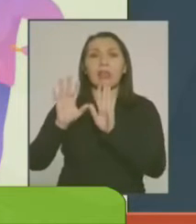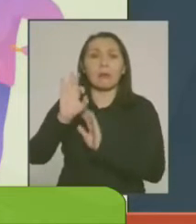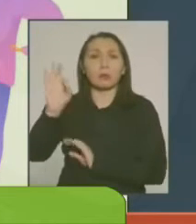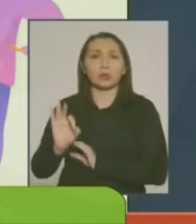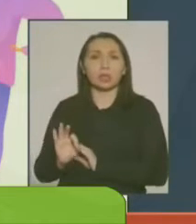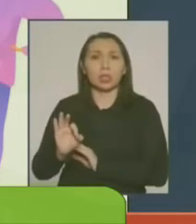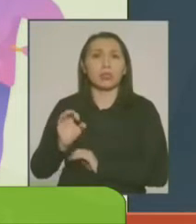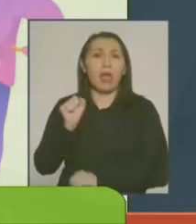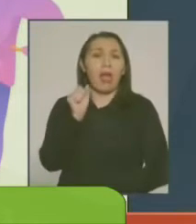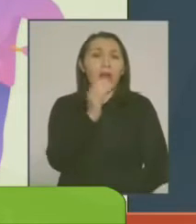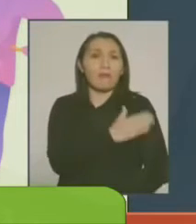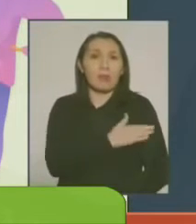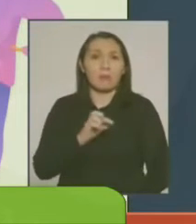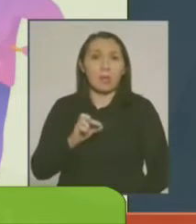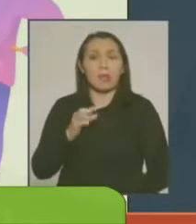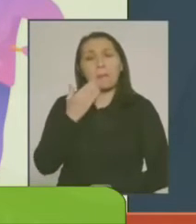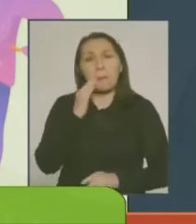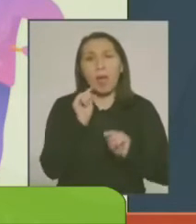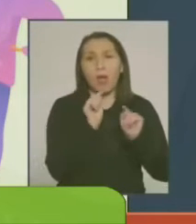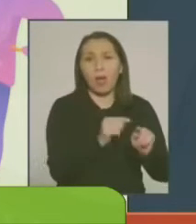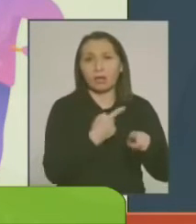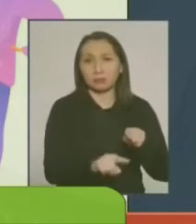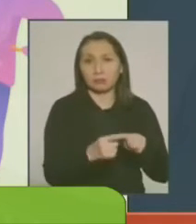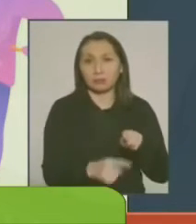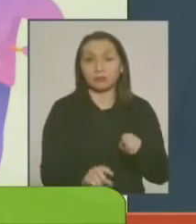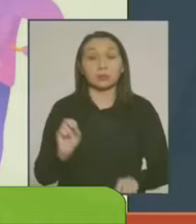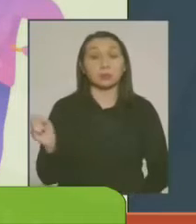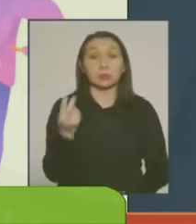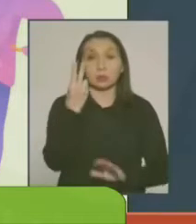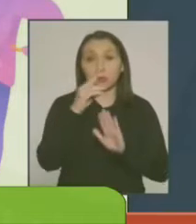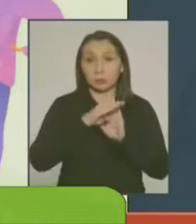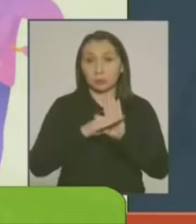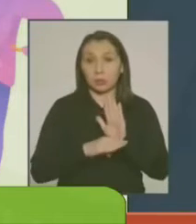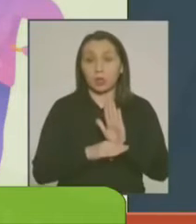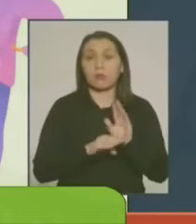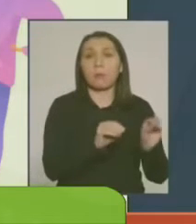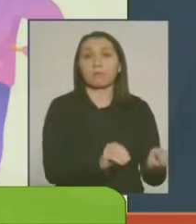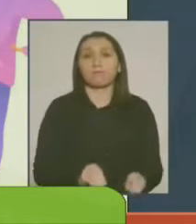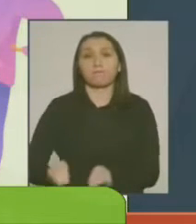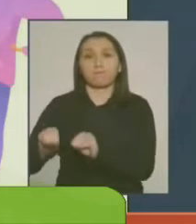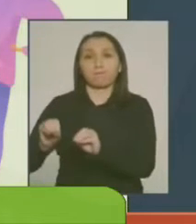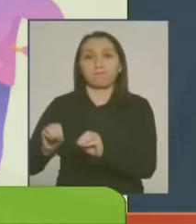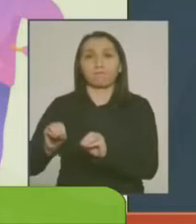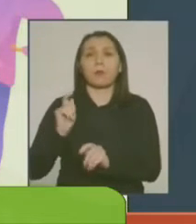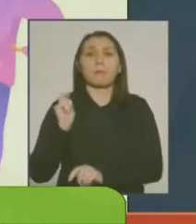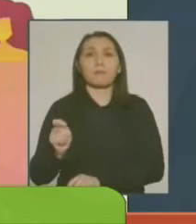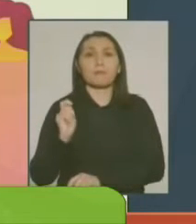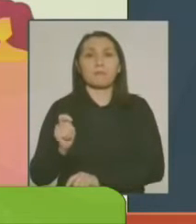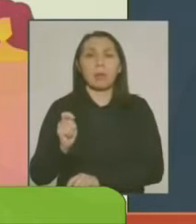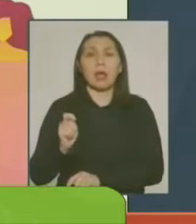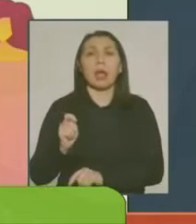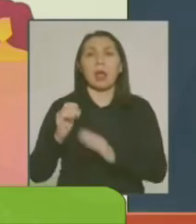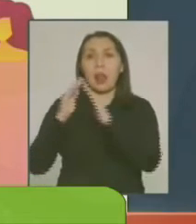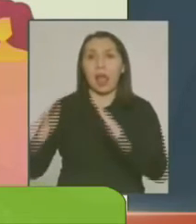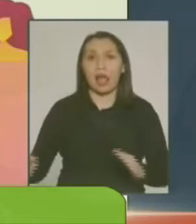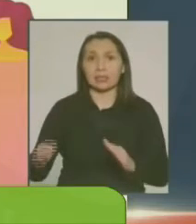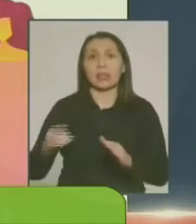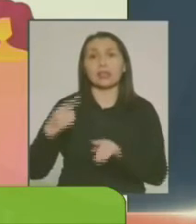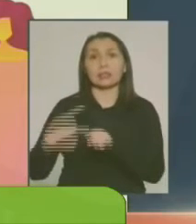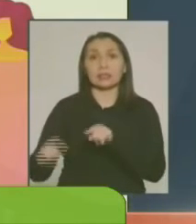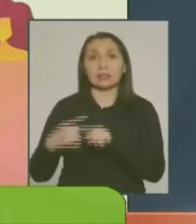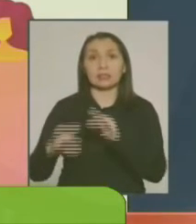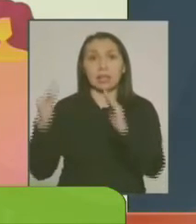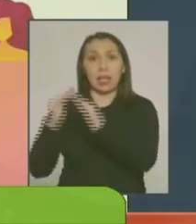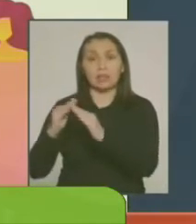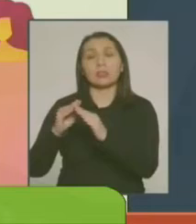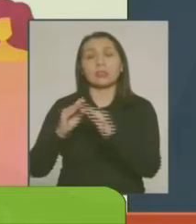tener. Seremi, en relación a estas medidas, para salir un poco de la duda, tanto yo como también la gente que quizás está en sus